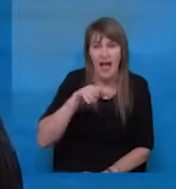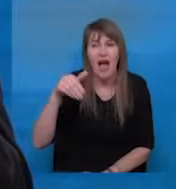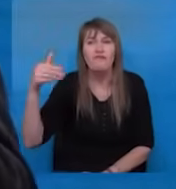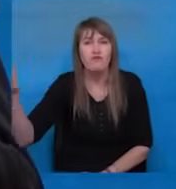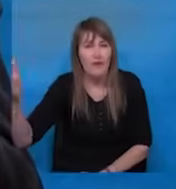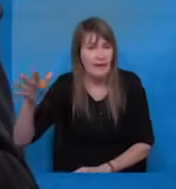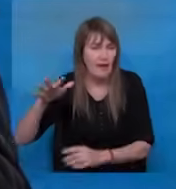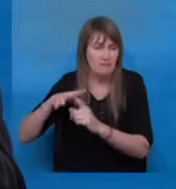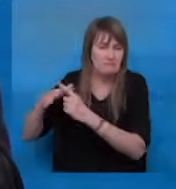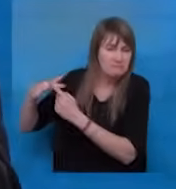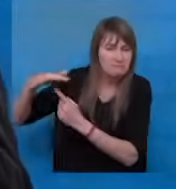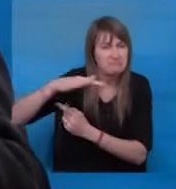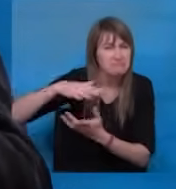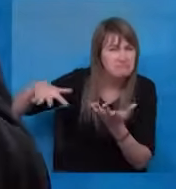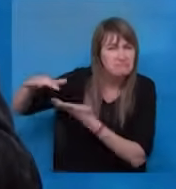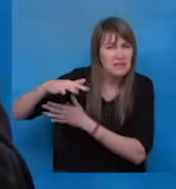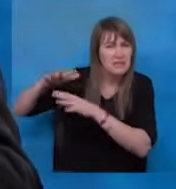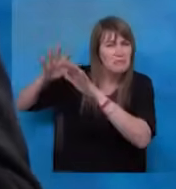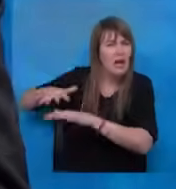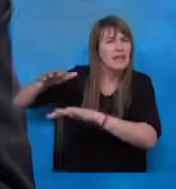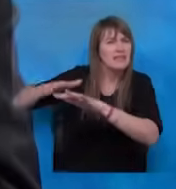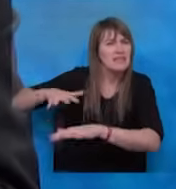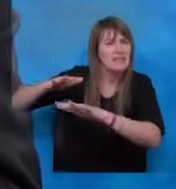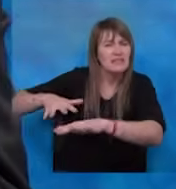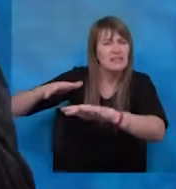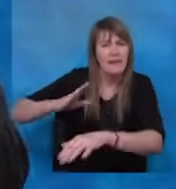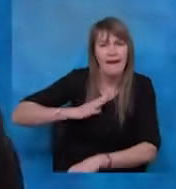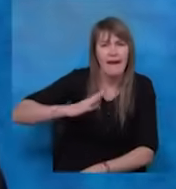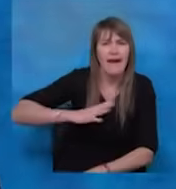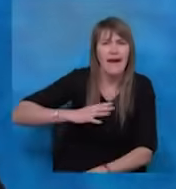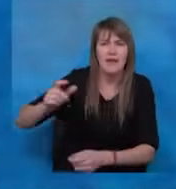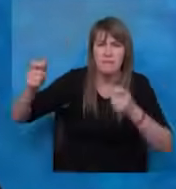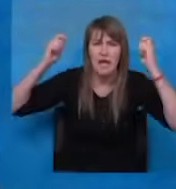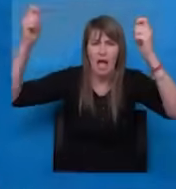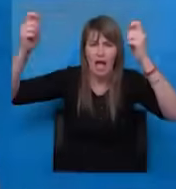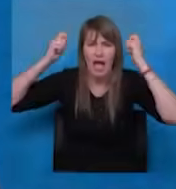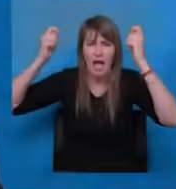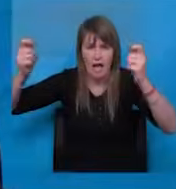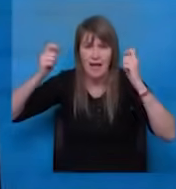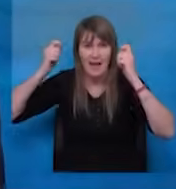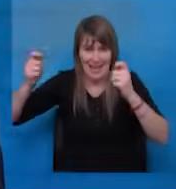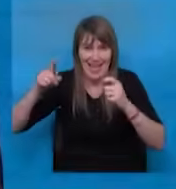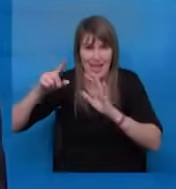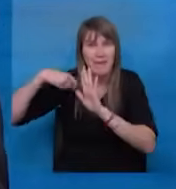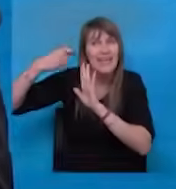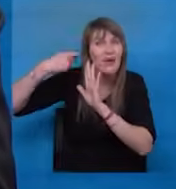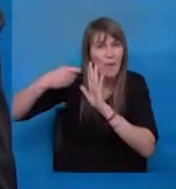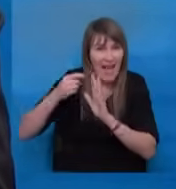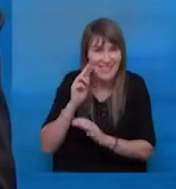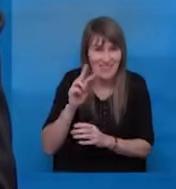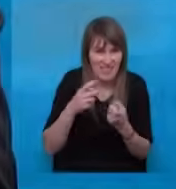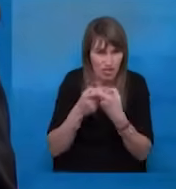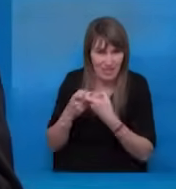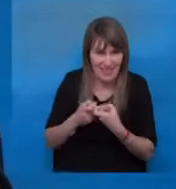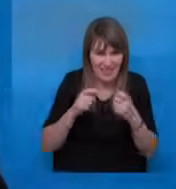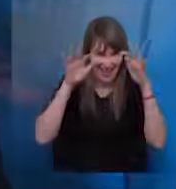veía que había como una manifestación con pancartas, etc. Ahí estábamos viendo que